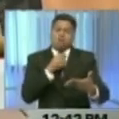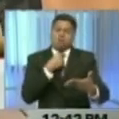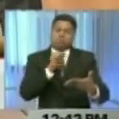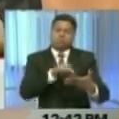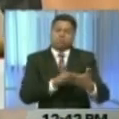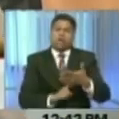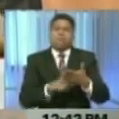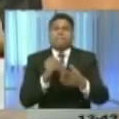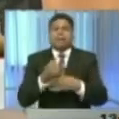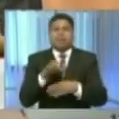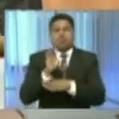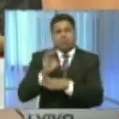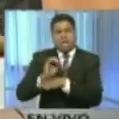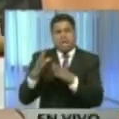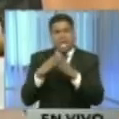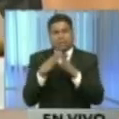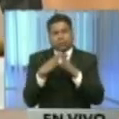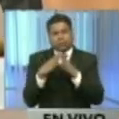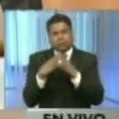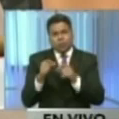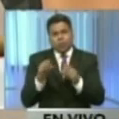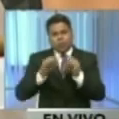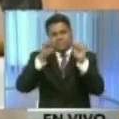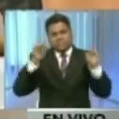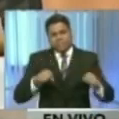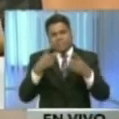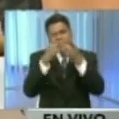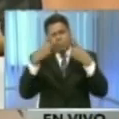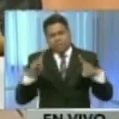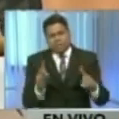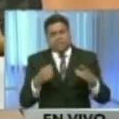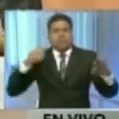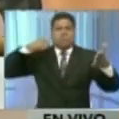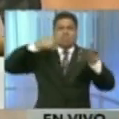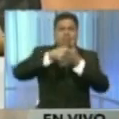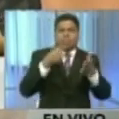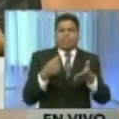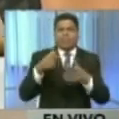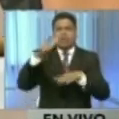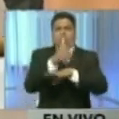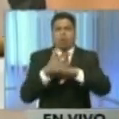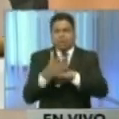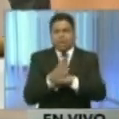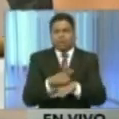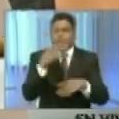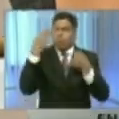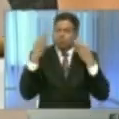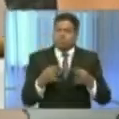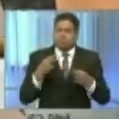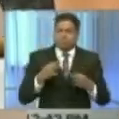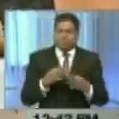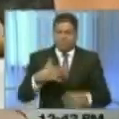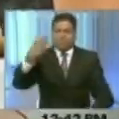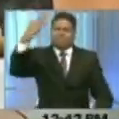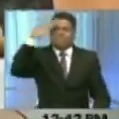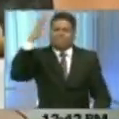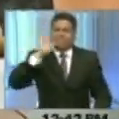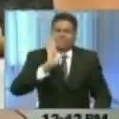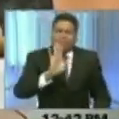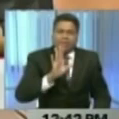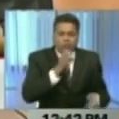sistemas democráticos de los golpes de Estado, es justamente para proteger las alteraciones del orden